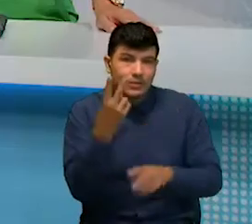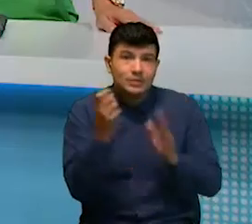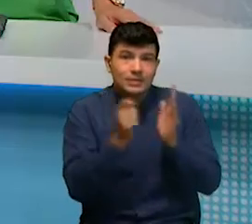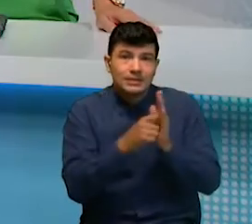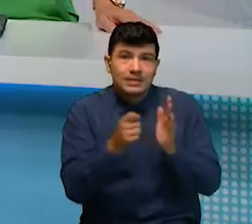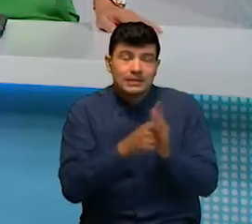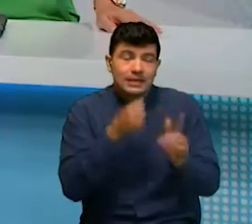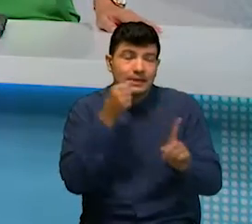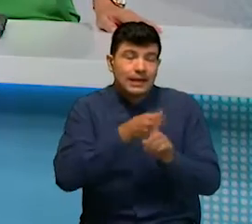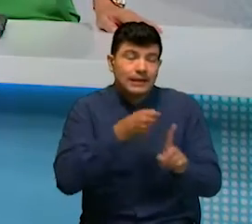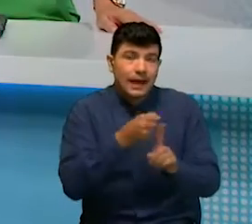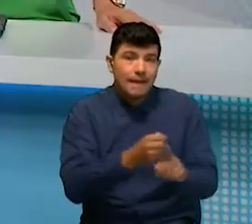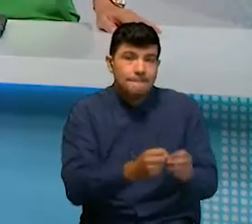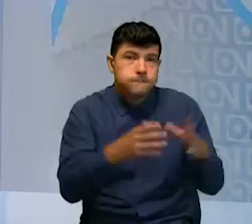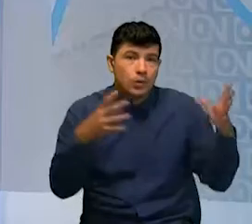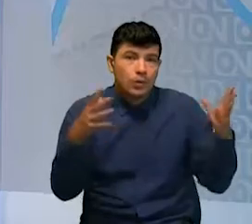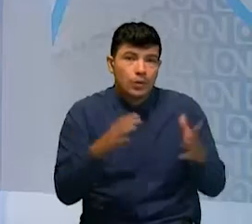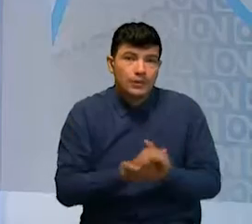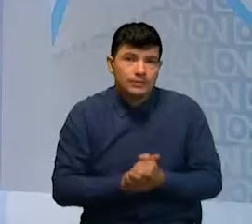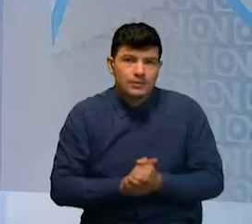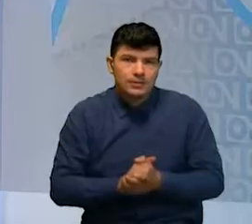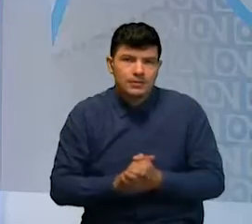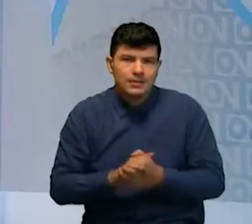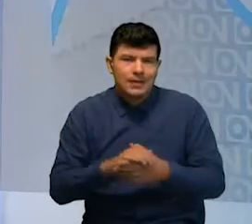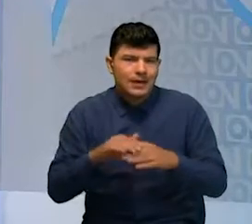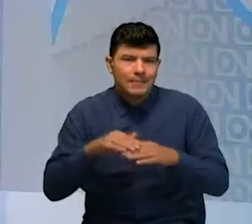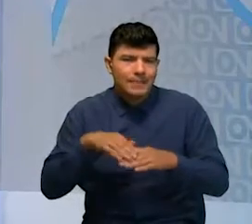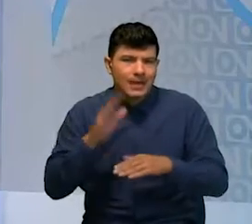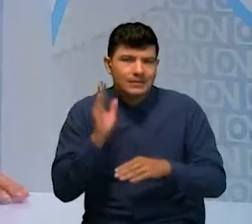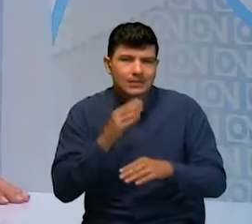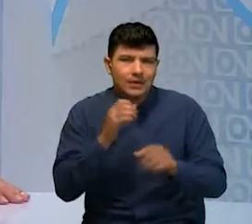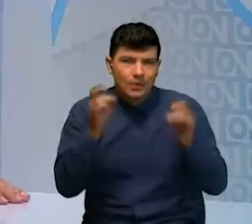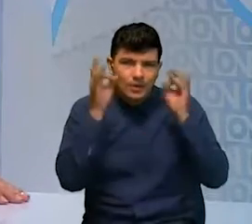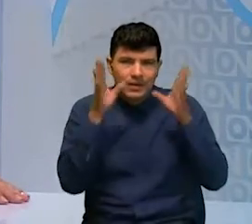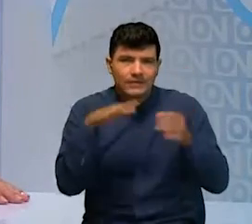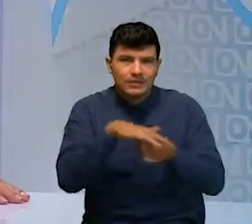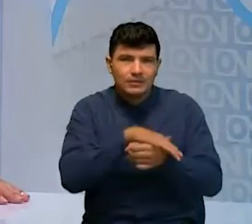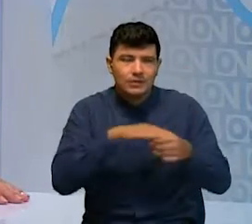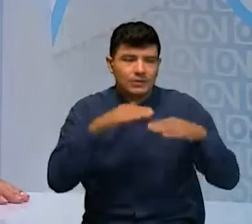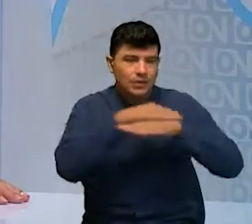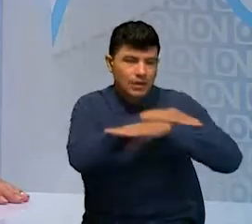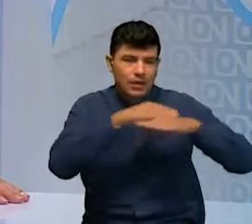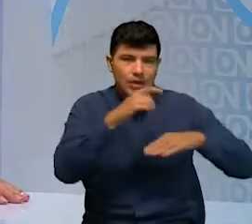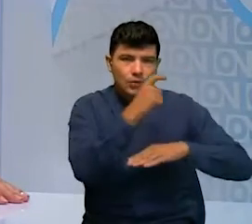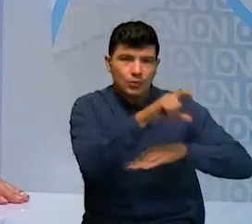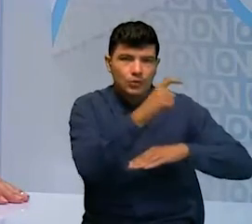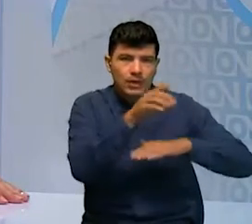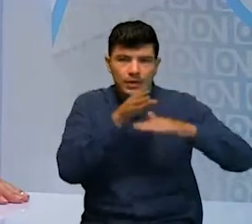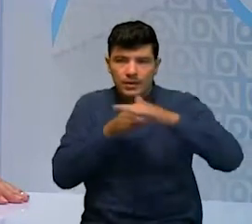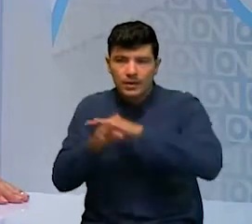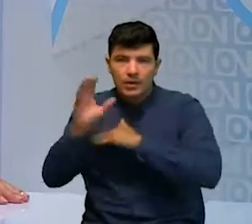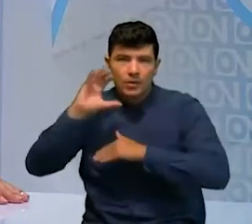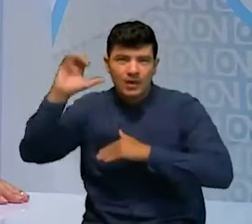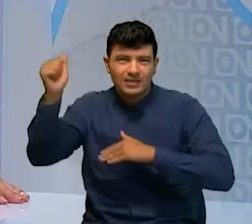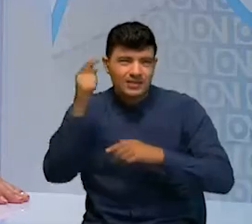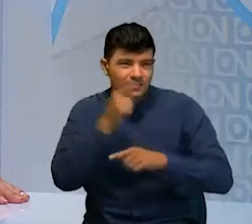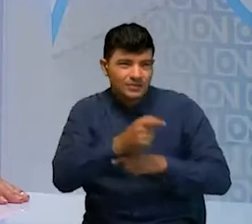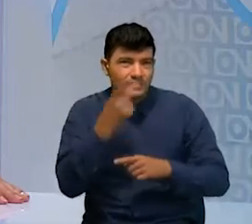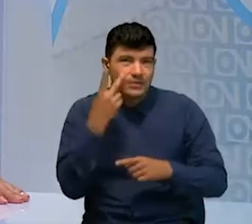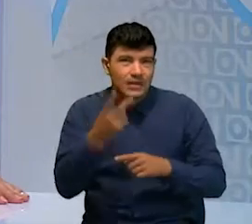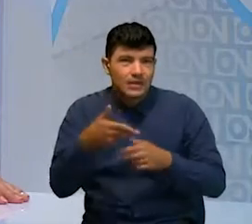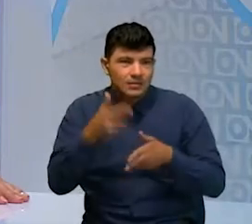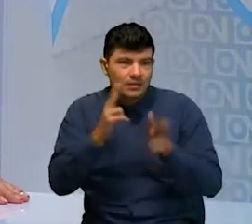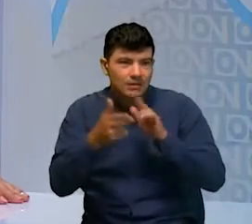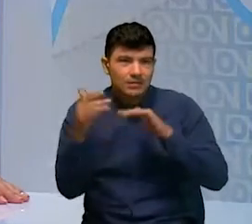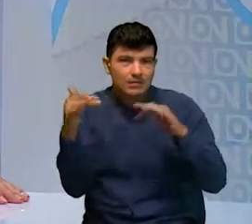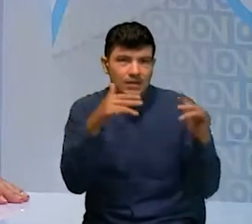este departamento. La más grave de la situación que se presentó en la vía Cúcuta-Ocaña fue la que se registró entre un enfrentamiento y la dotación de